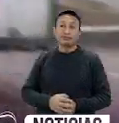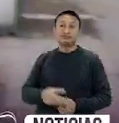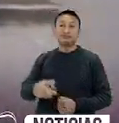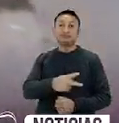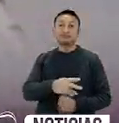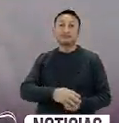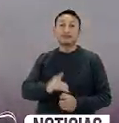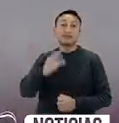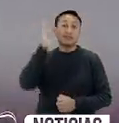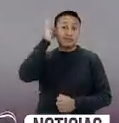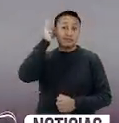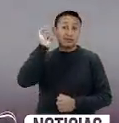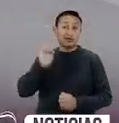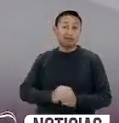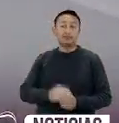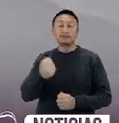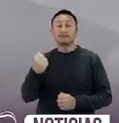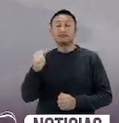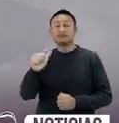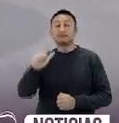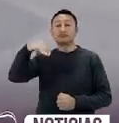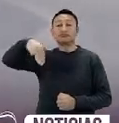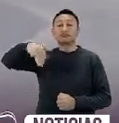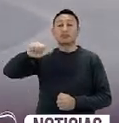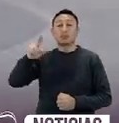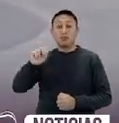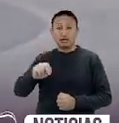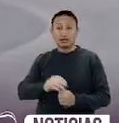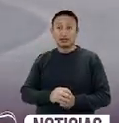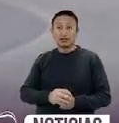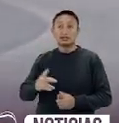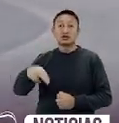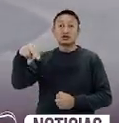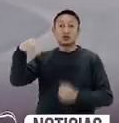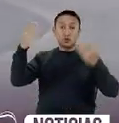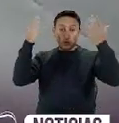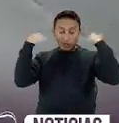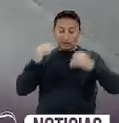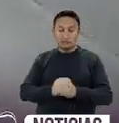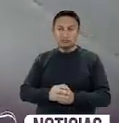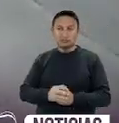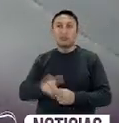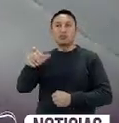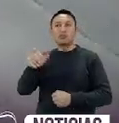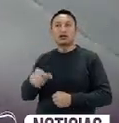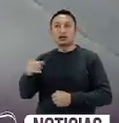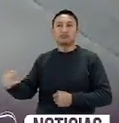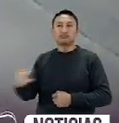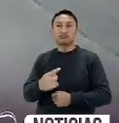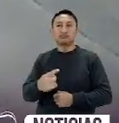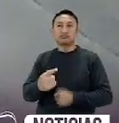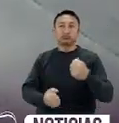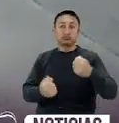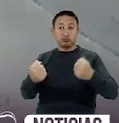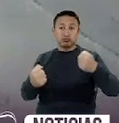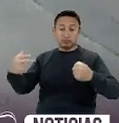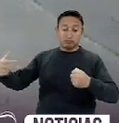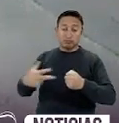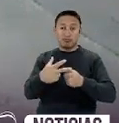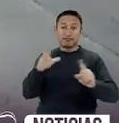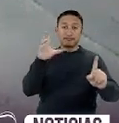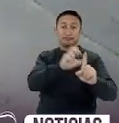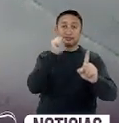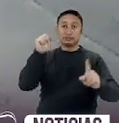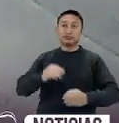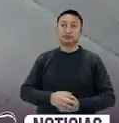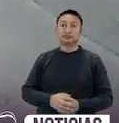una habitante de Samanes 5, norte de Guayaquil, tras ser abordada por sujetos a bordo de un auto,